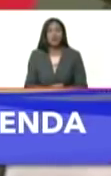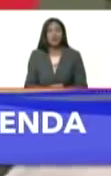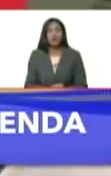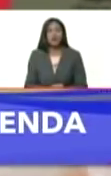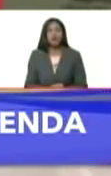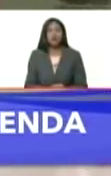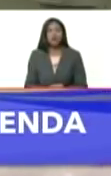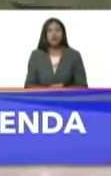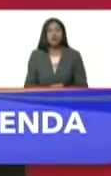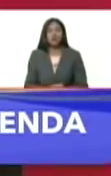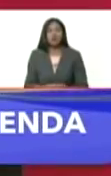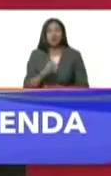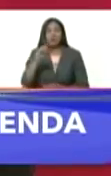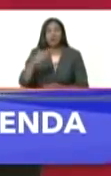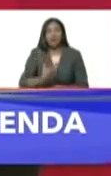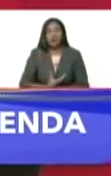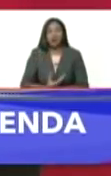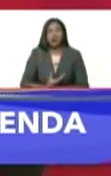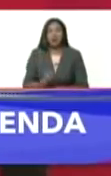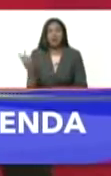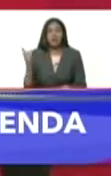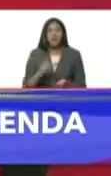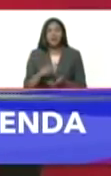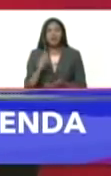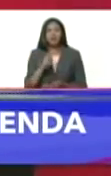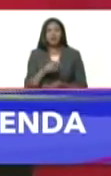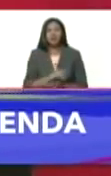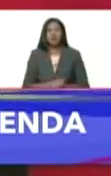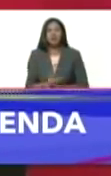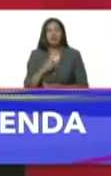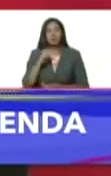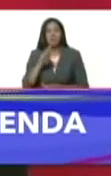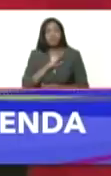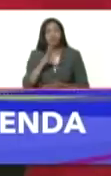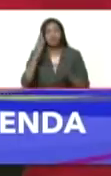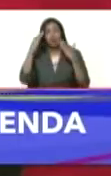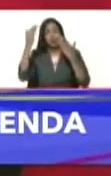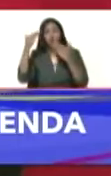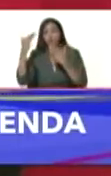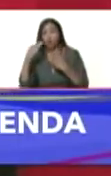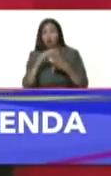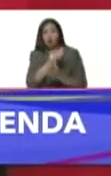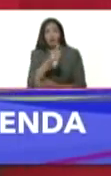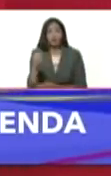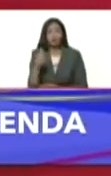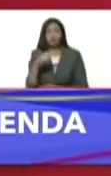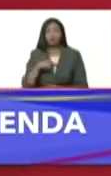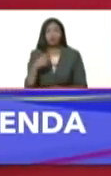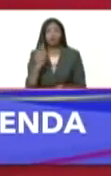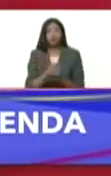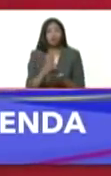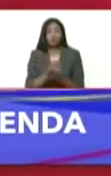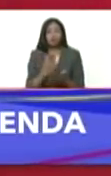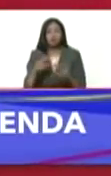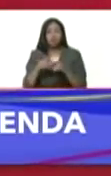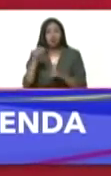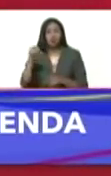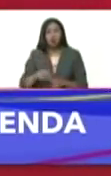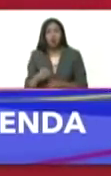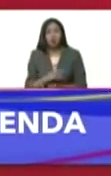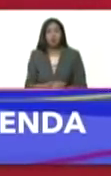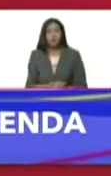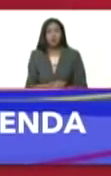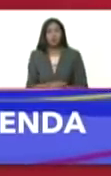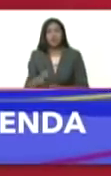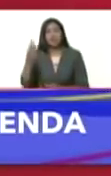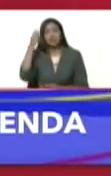Primitivo, el alcalde, camarada. Bueno, mi saludo. Y siempre, hoy día de la